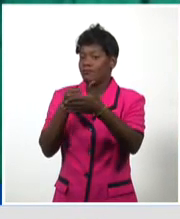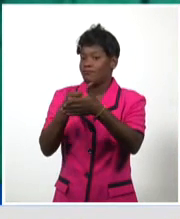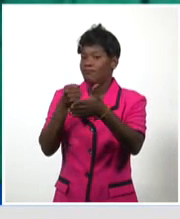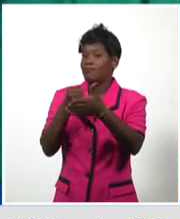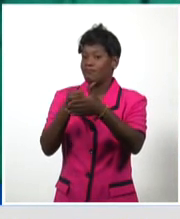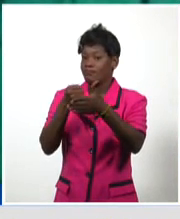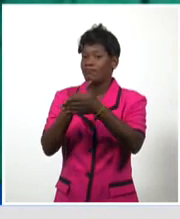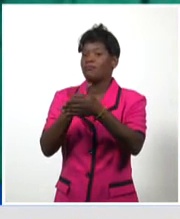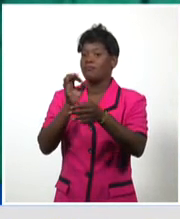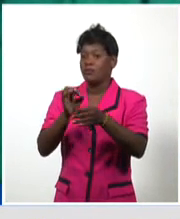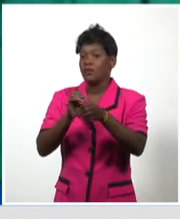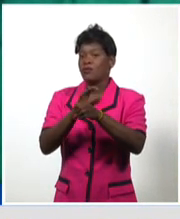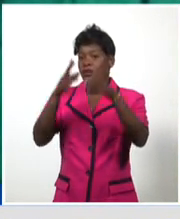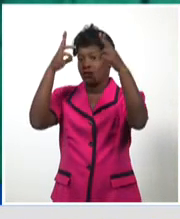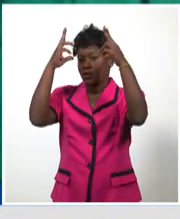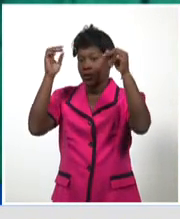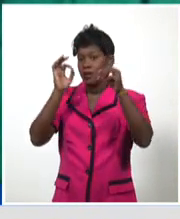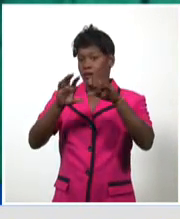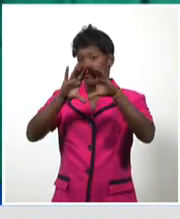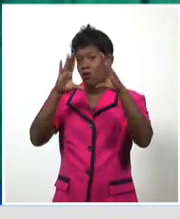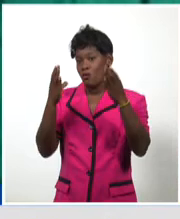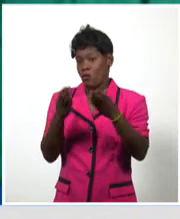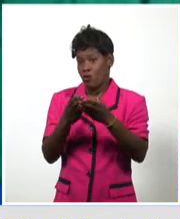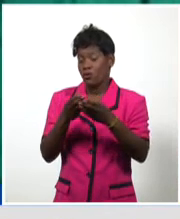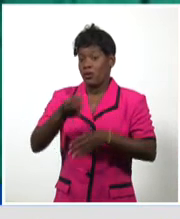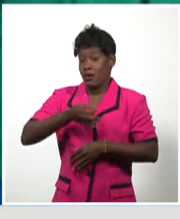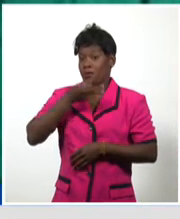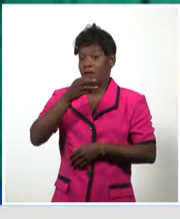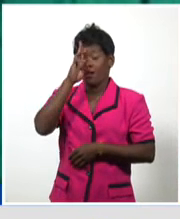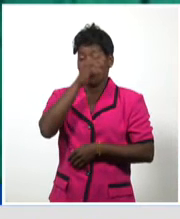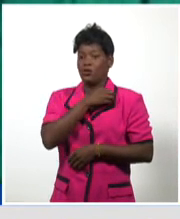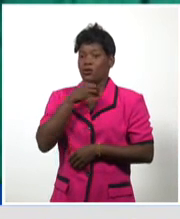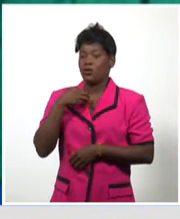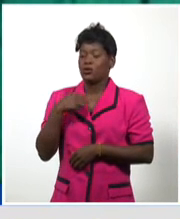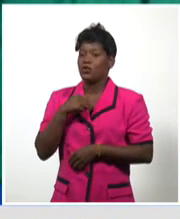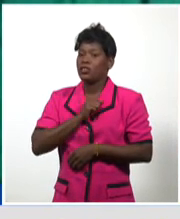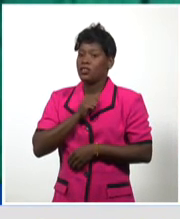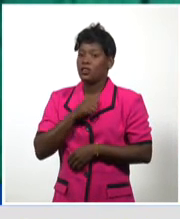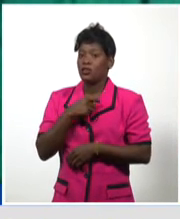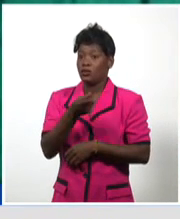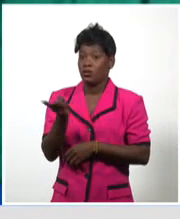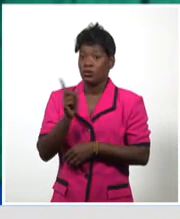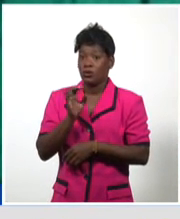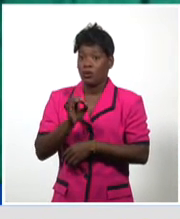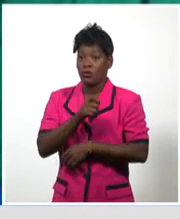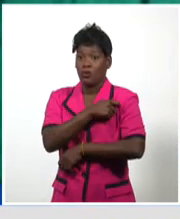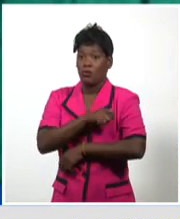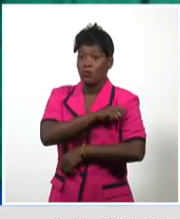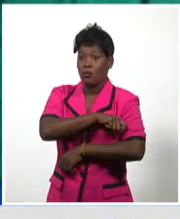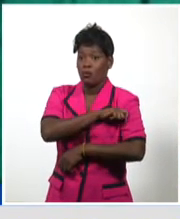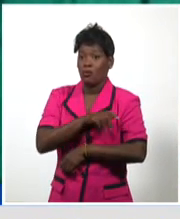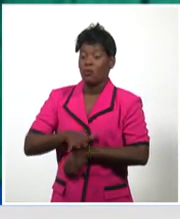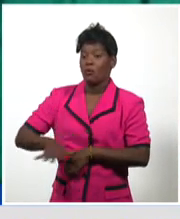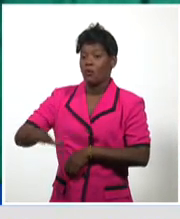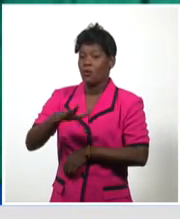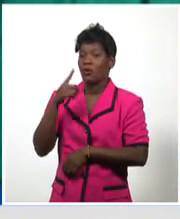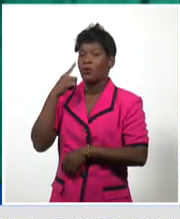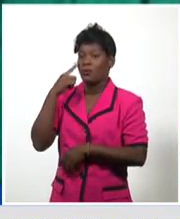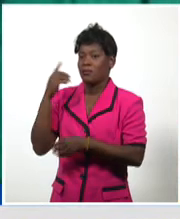la enfermería en el mundo de la que hablaba el doctor Durán. Yo quería mostrar esta imagen y de paso también felicitar a cada